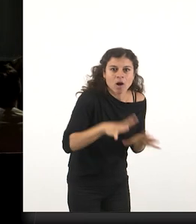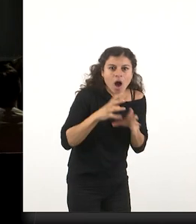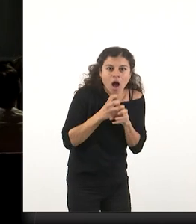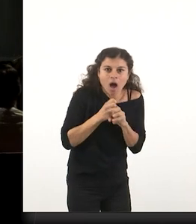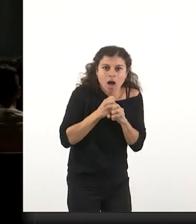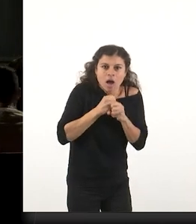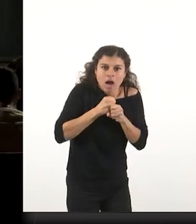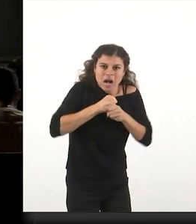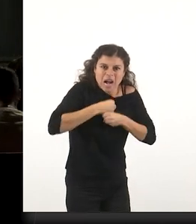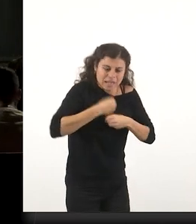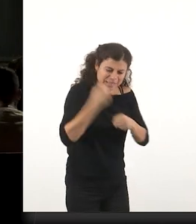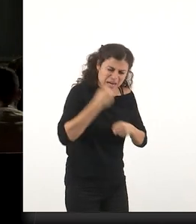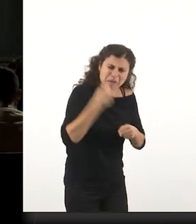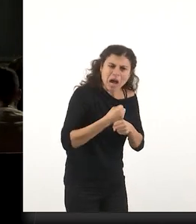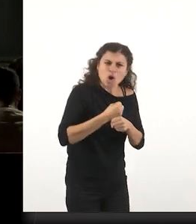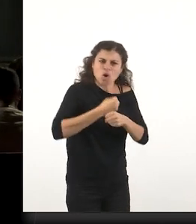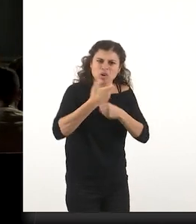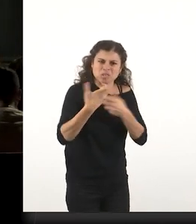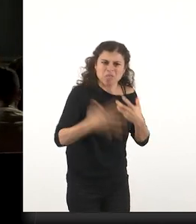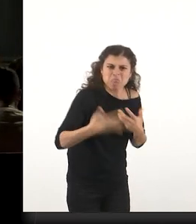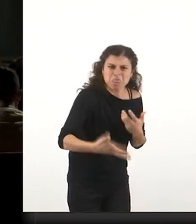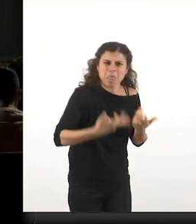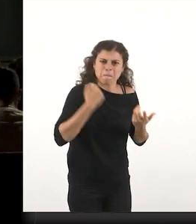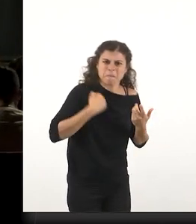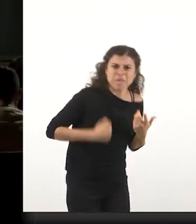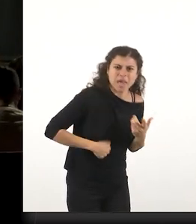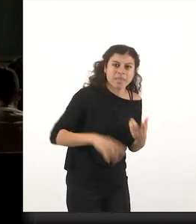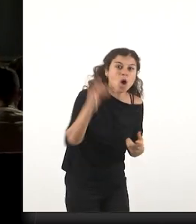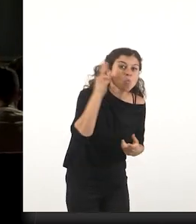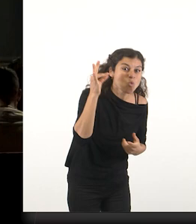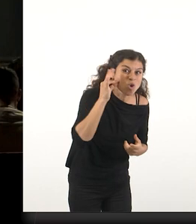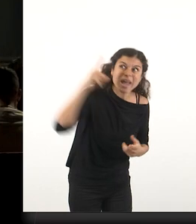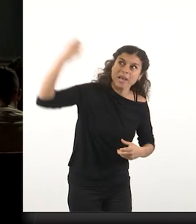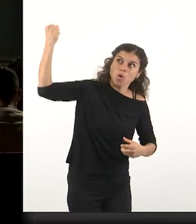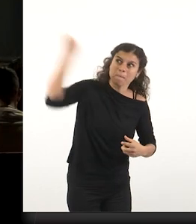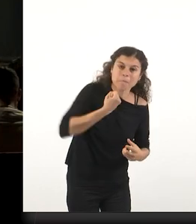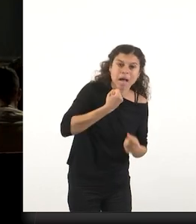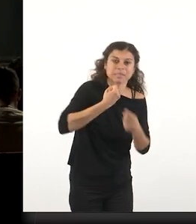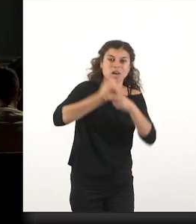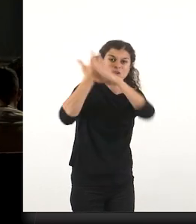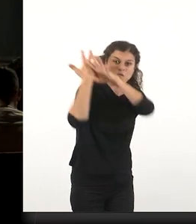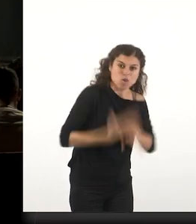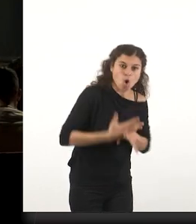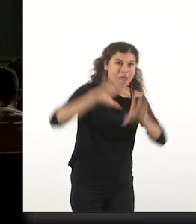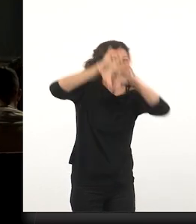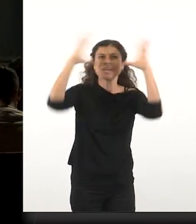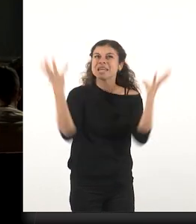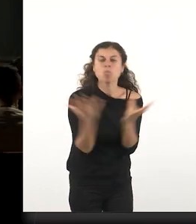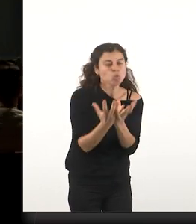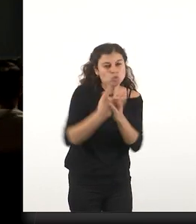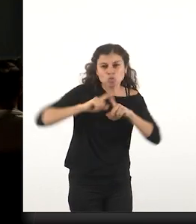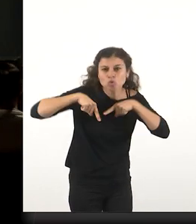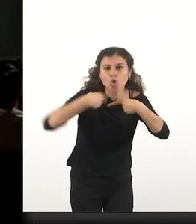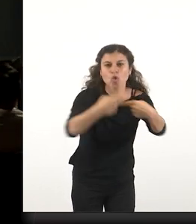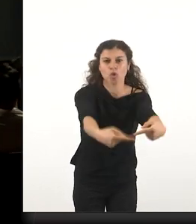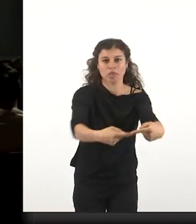asfixian con trabajos precarios de mierda. Y a las mujeres y criaturas nos están matando y violando en el mundo entero a diario. Te